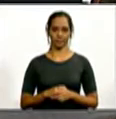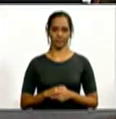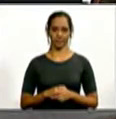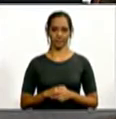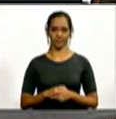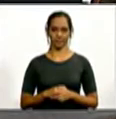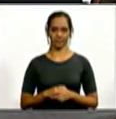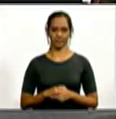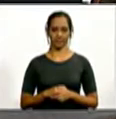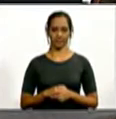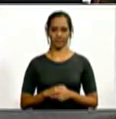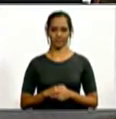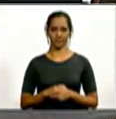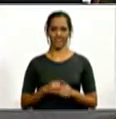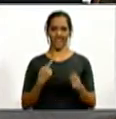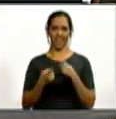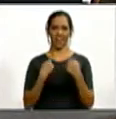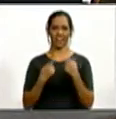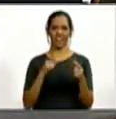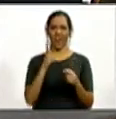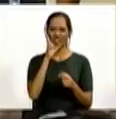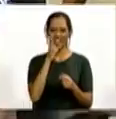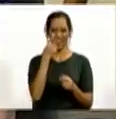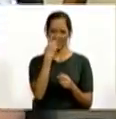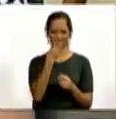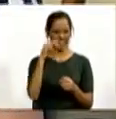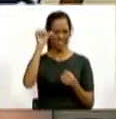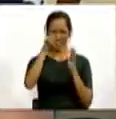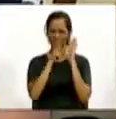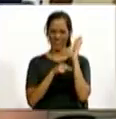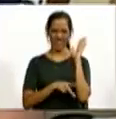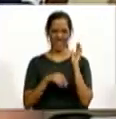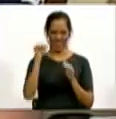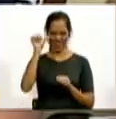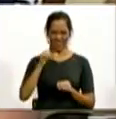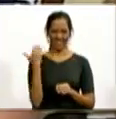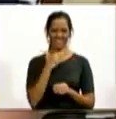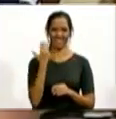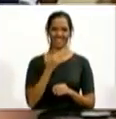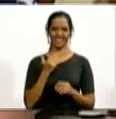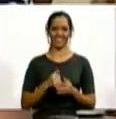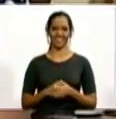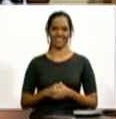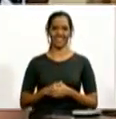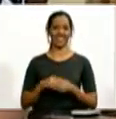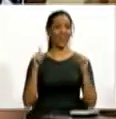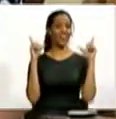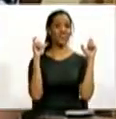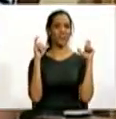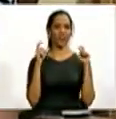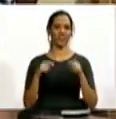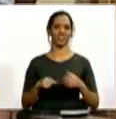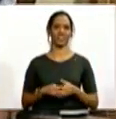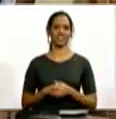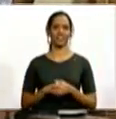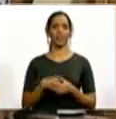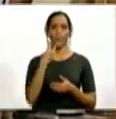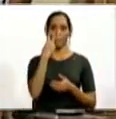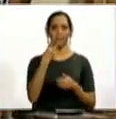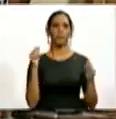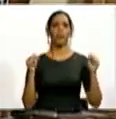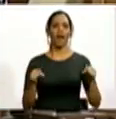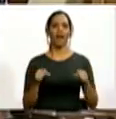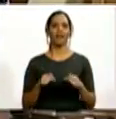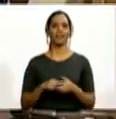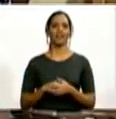No, no se puede. Qué no cosa horrible ver uno en este programa, ¿eh? Por favor, estaba de foto, ¿viste? Bueno, vimos allá a este